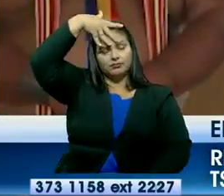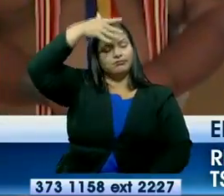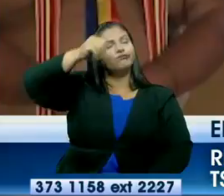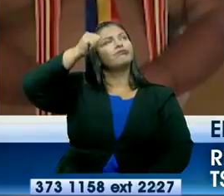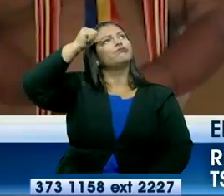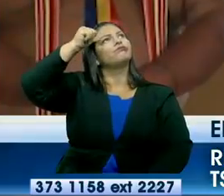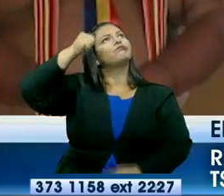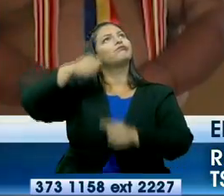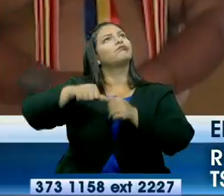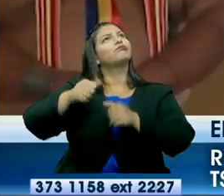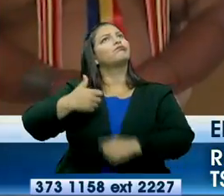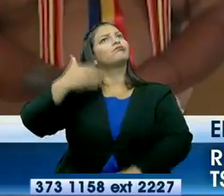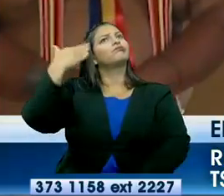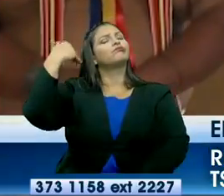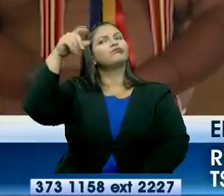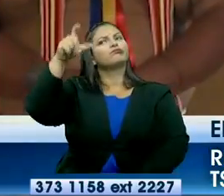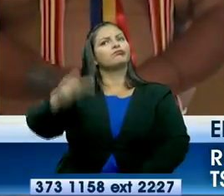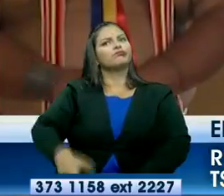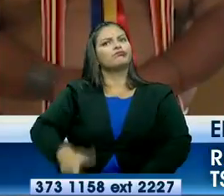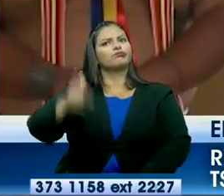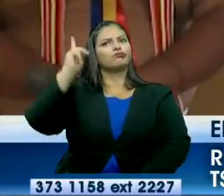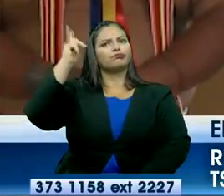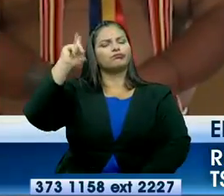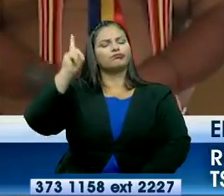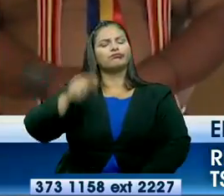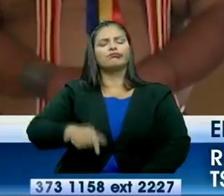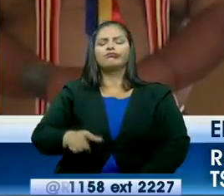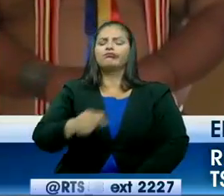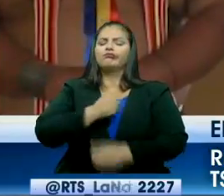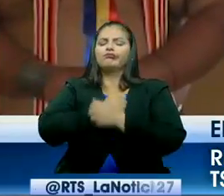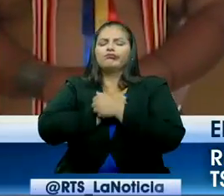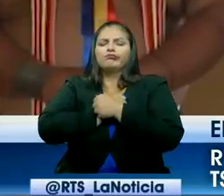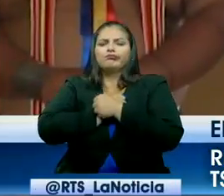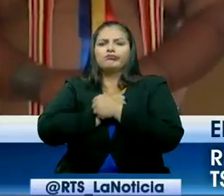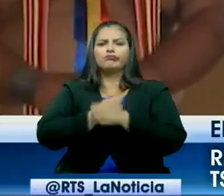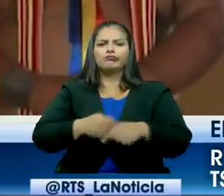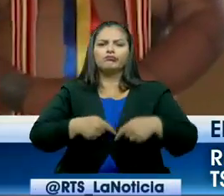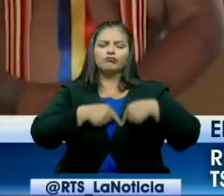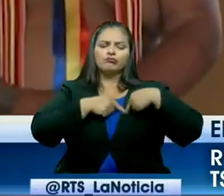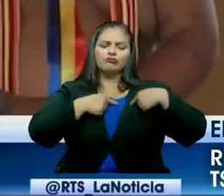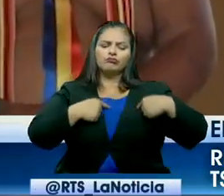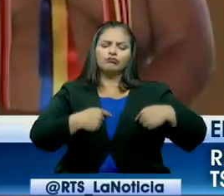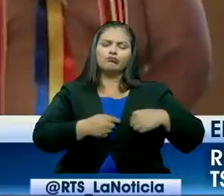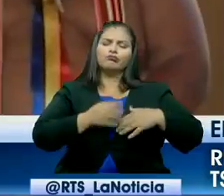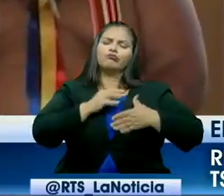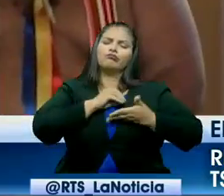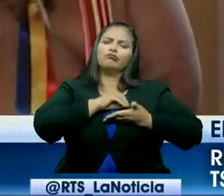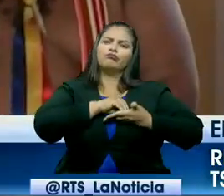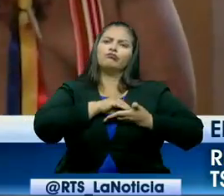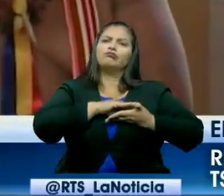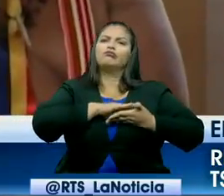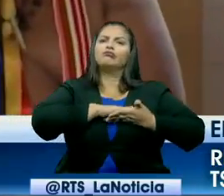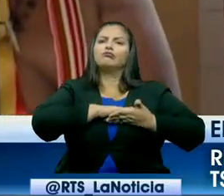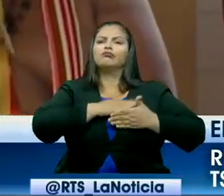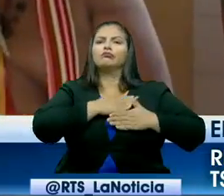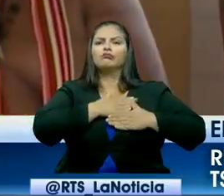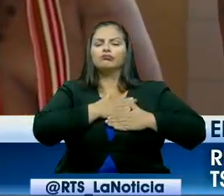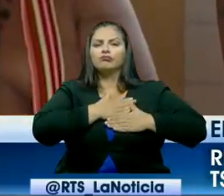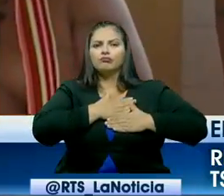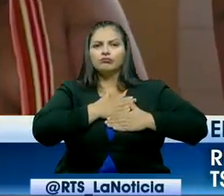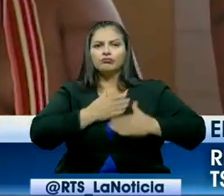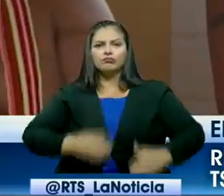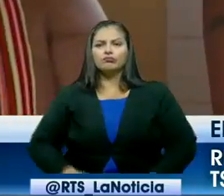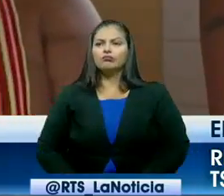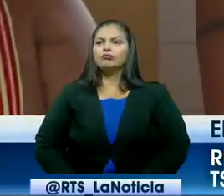siempre está en nuestros corazones. Quien ha sido un hombre que ha defendido su territorio, su identidad, su cultura y nos deja un